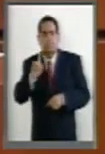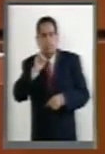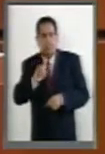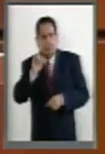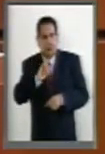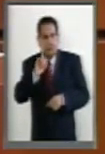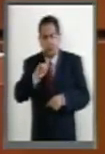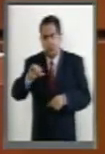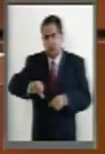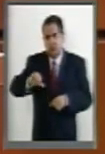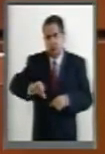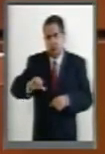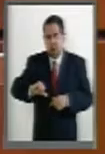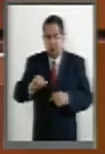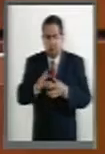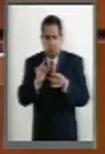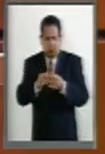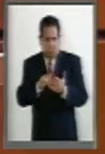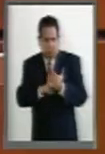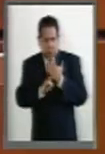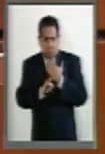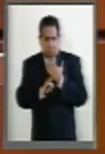hoy estamos